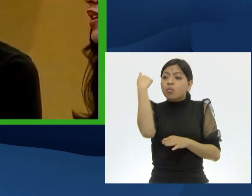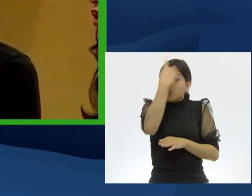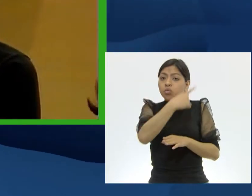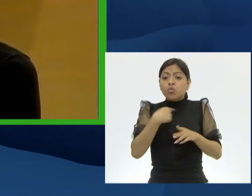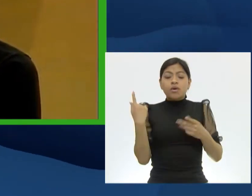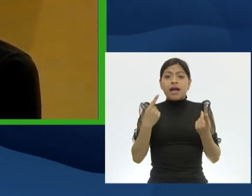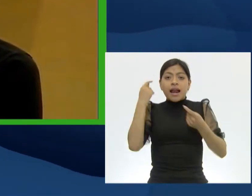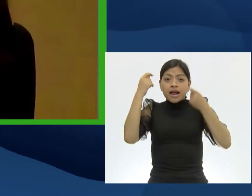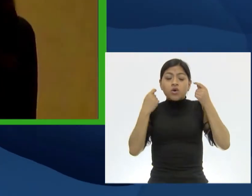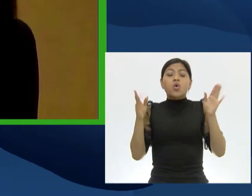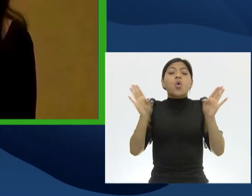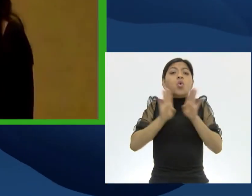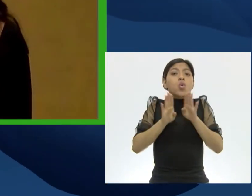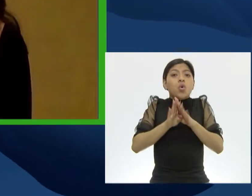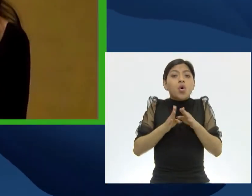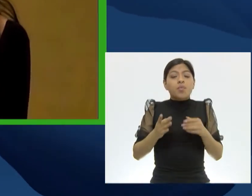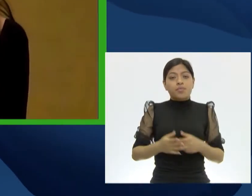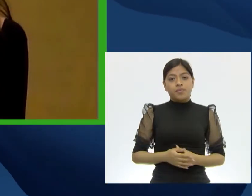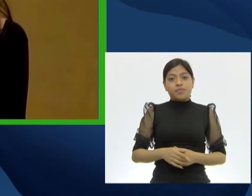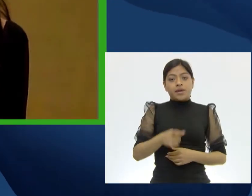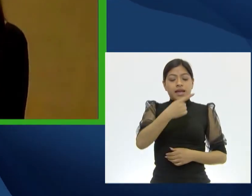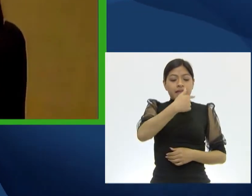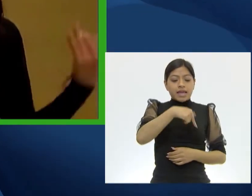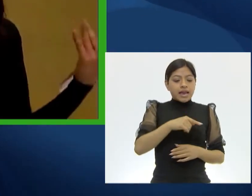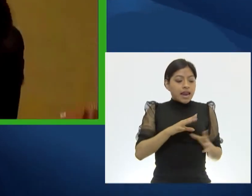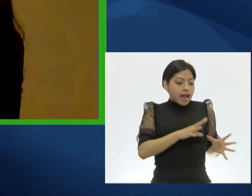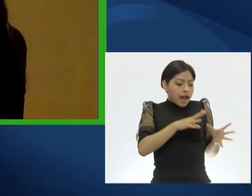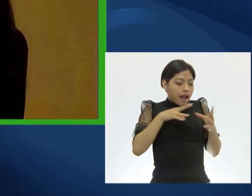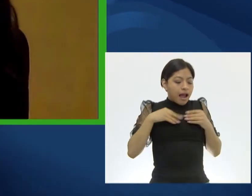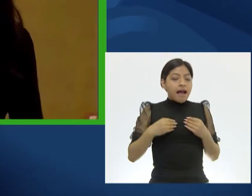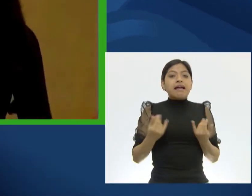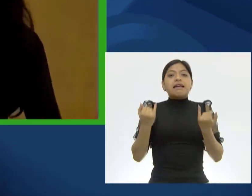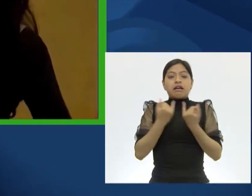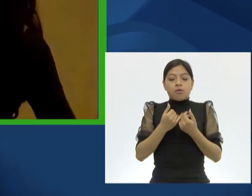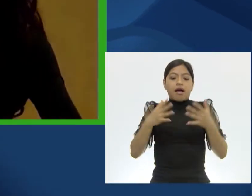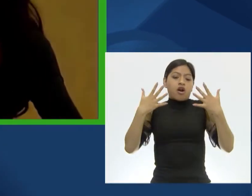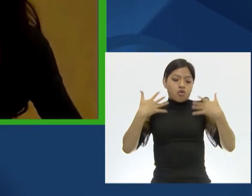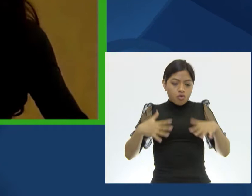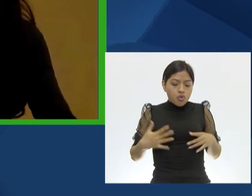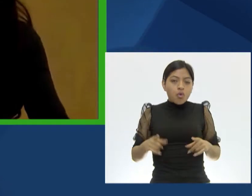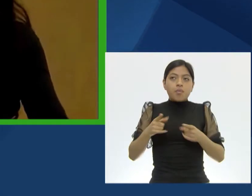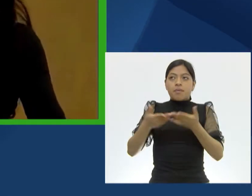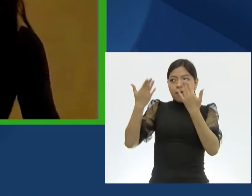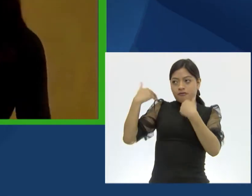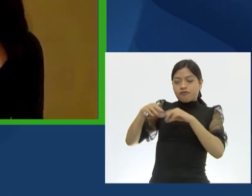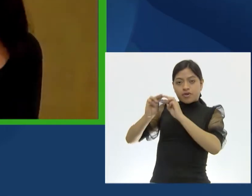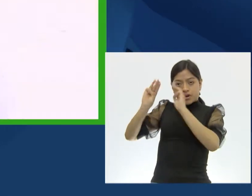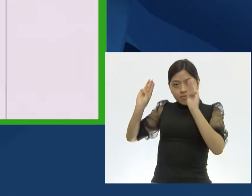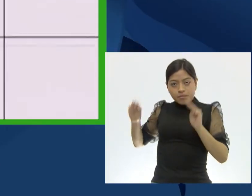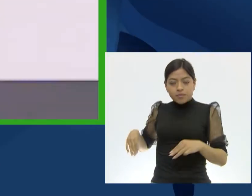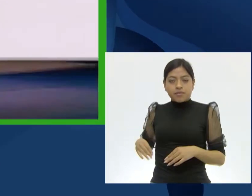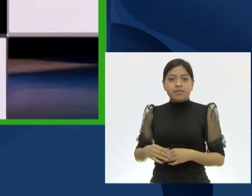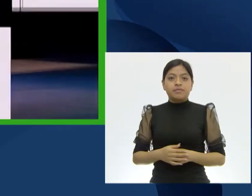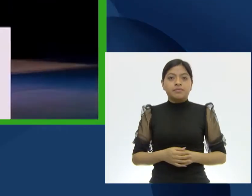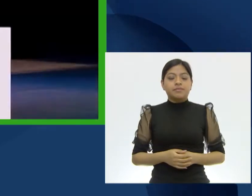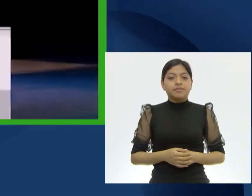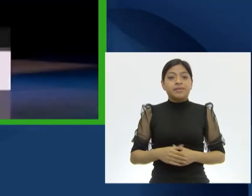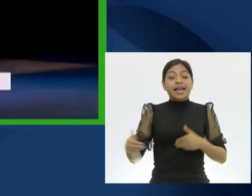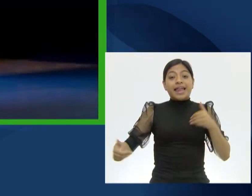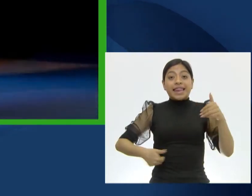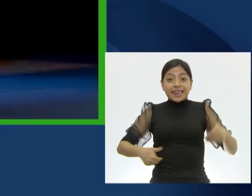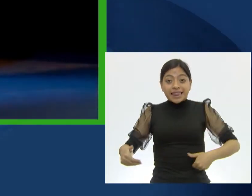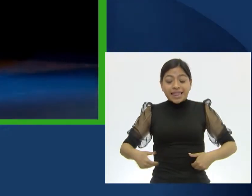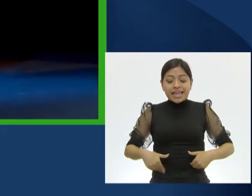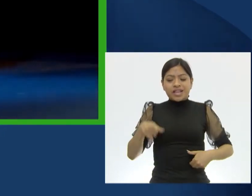de situación o de lugar y se hagan los distintos acomodos en el vestuario, escenografía y utilería. El teatro tiene